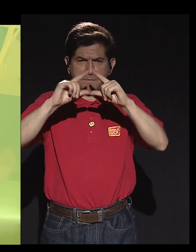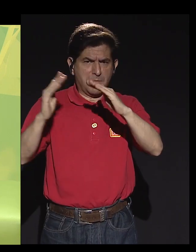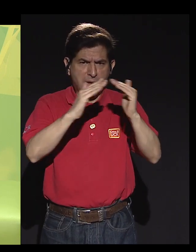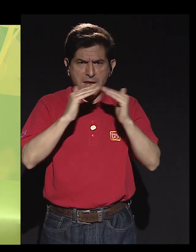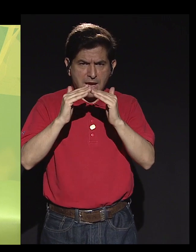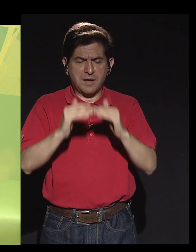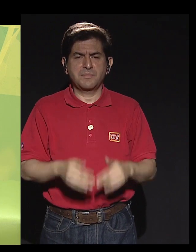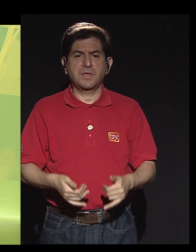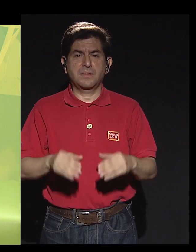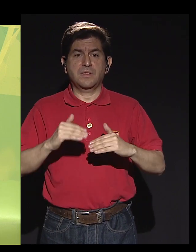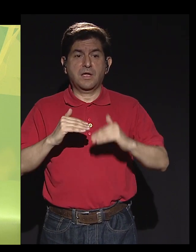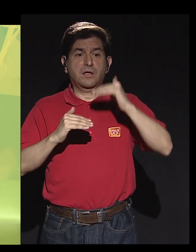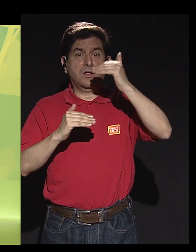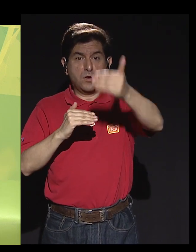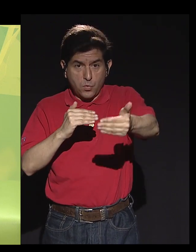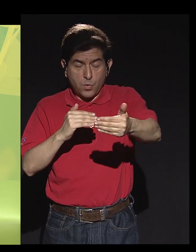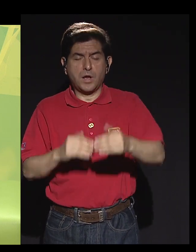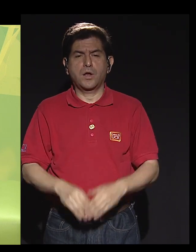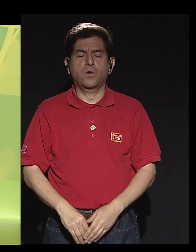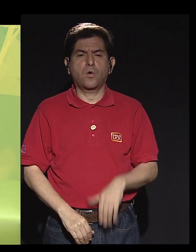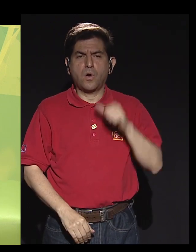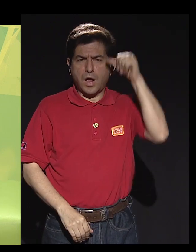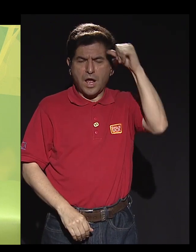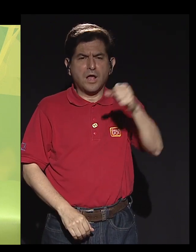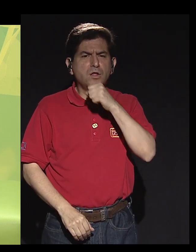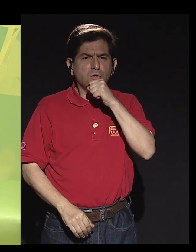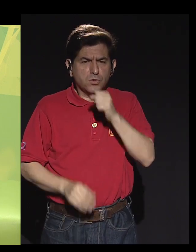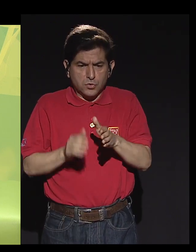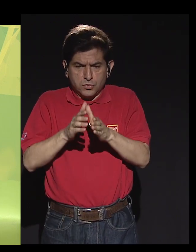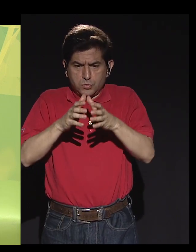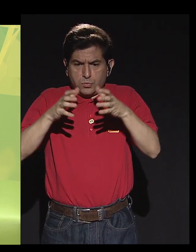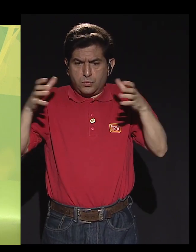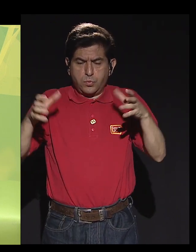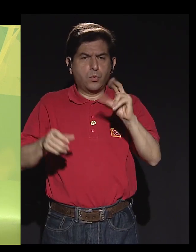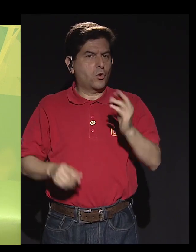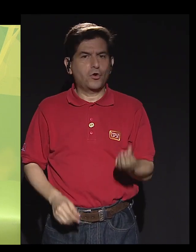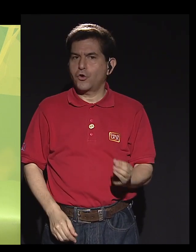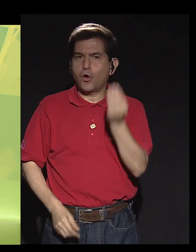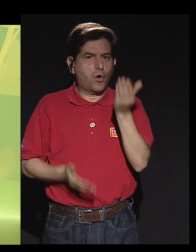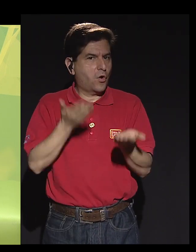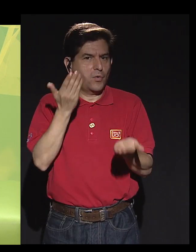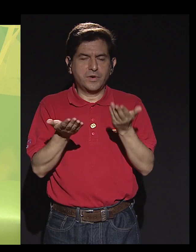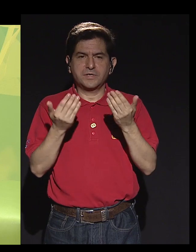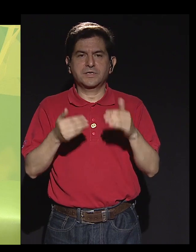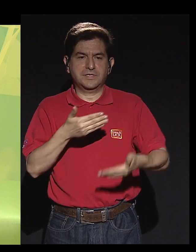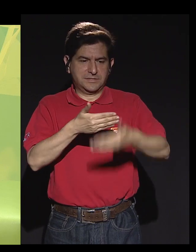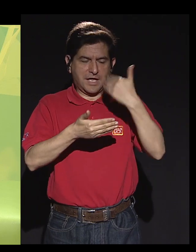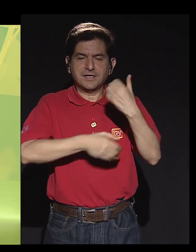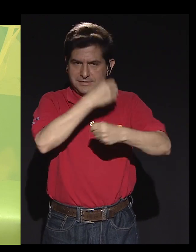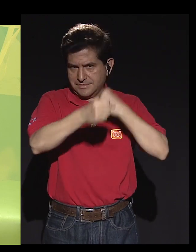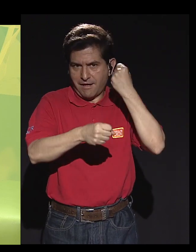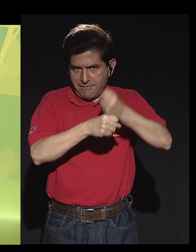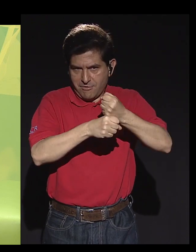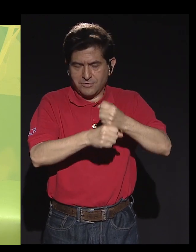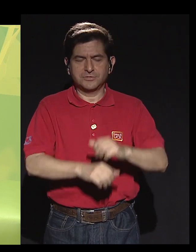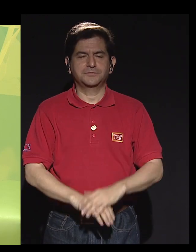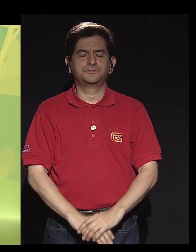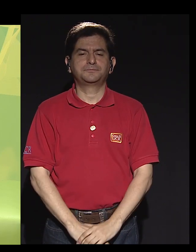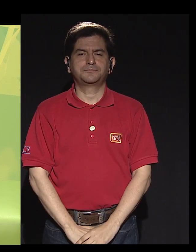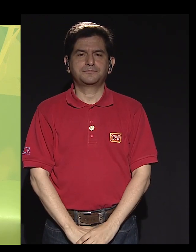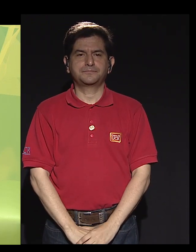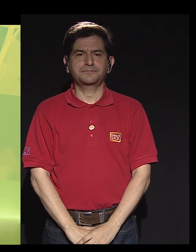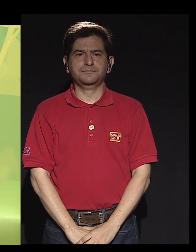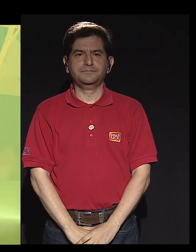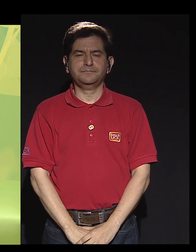cada vez la sociedad va a estar compuesta por más personas adultas mayores y no tantas personas jóvenes como en años